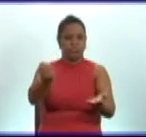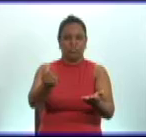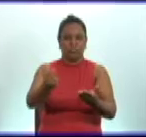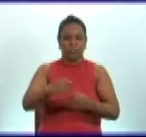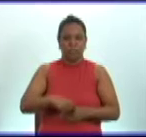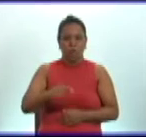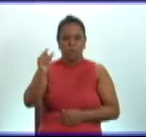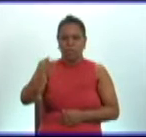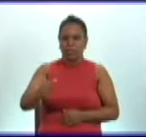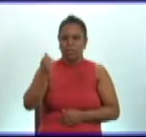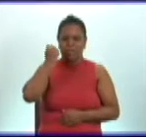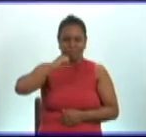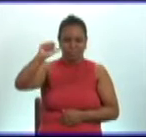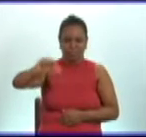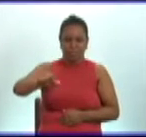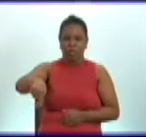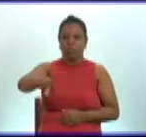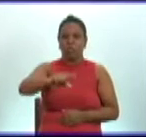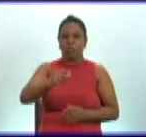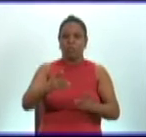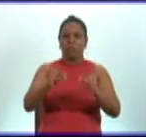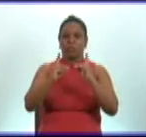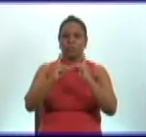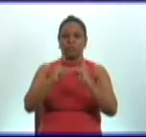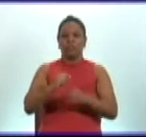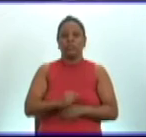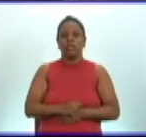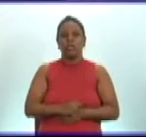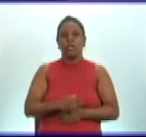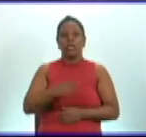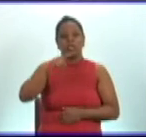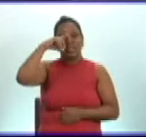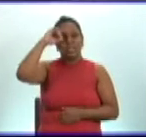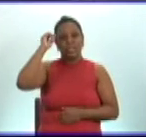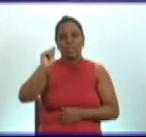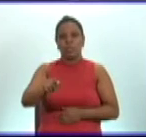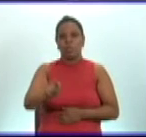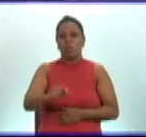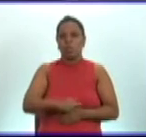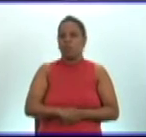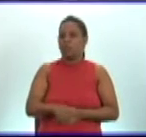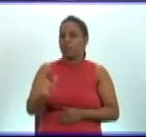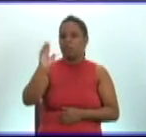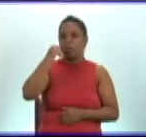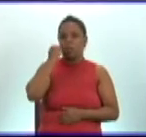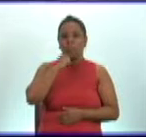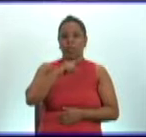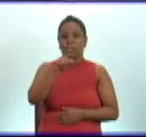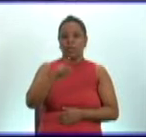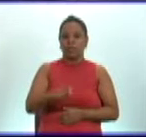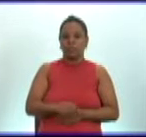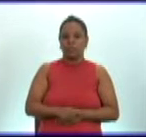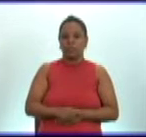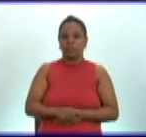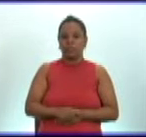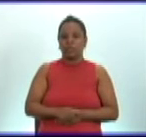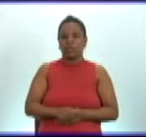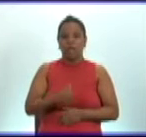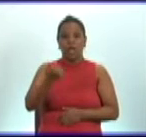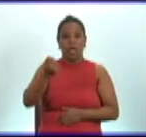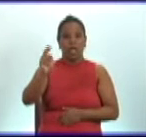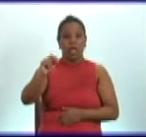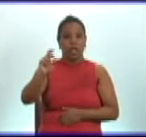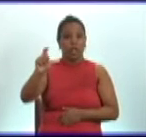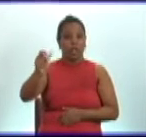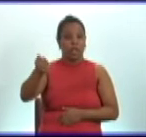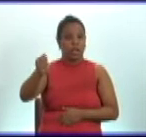Señor juez, no tengo más preguntas. el señor Anacleto Bermúdez